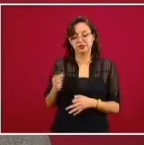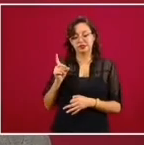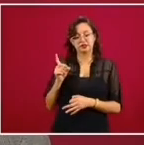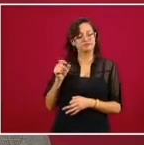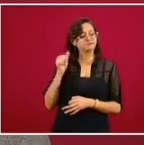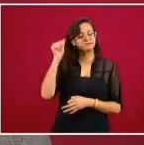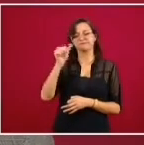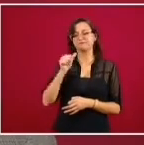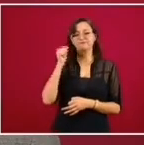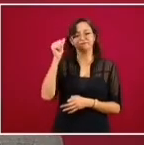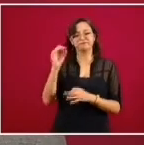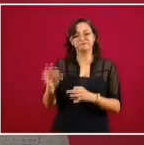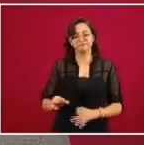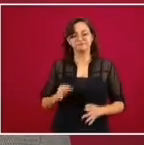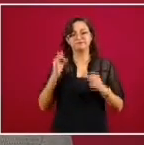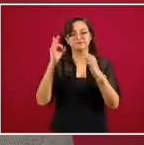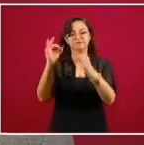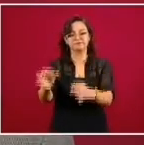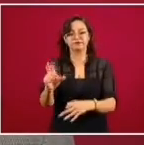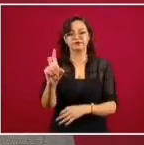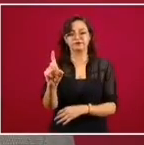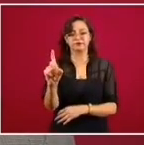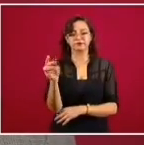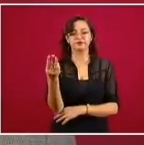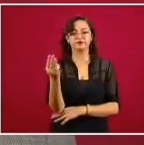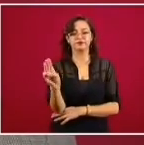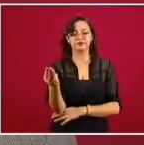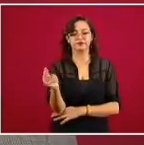abril, ahora se extendería hasta el 30 de mayo.